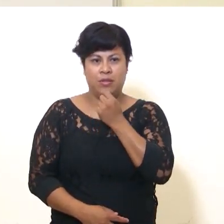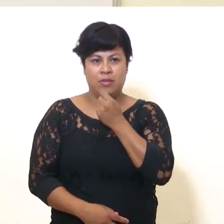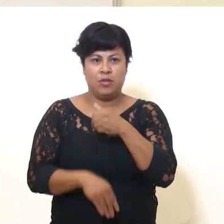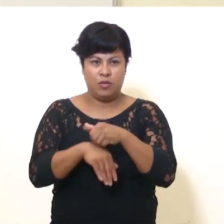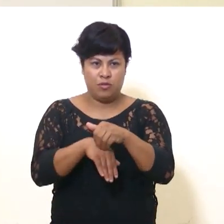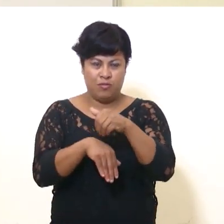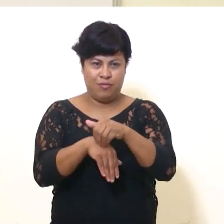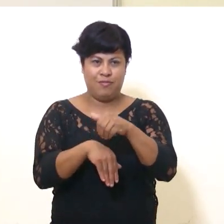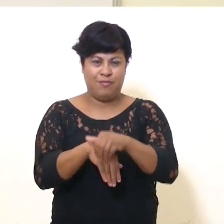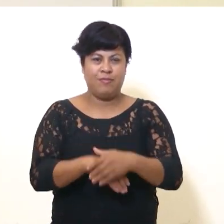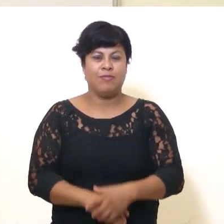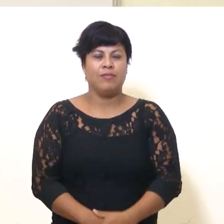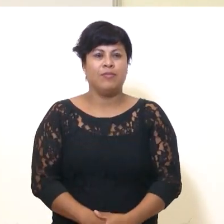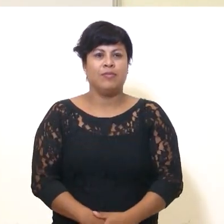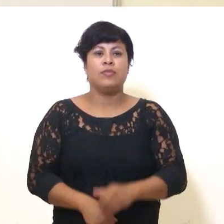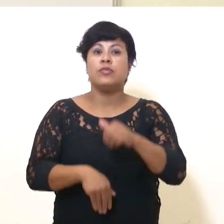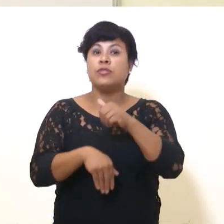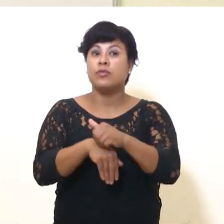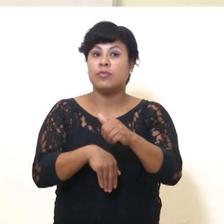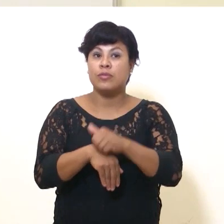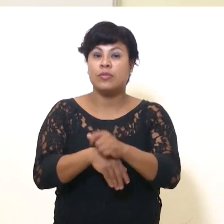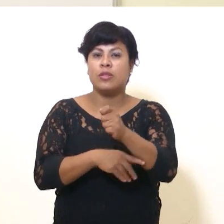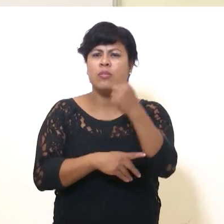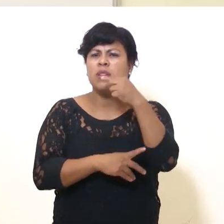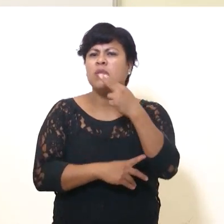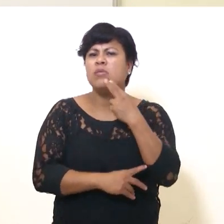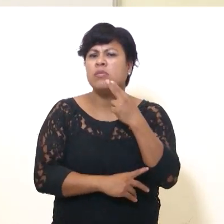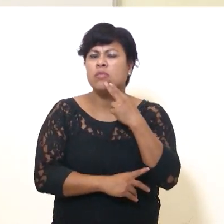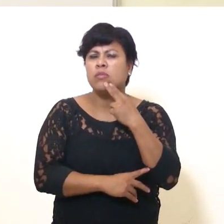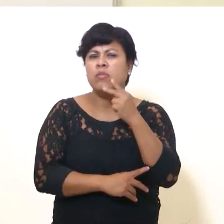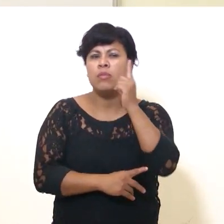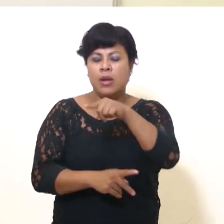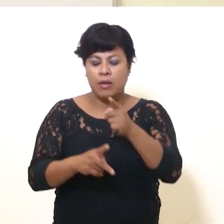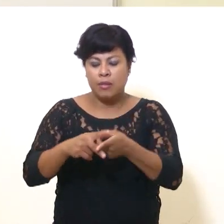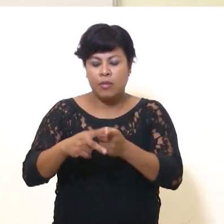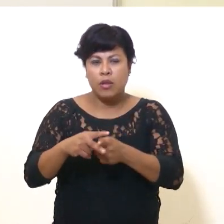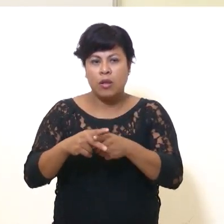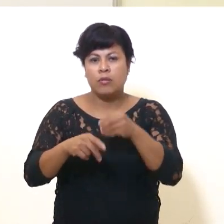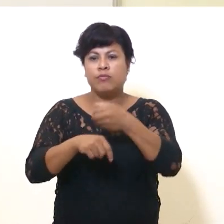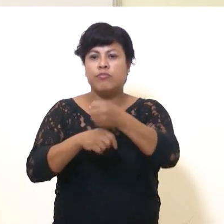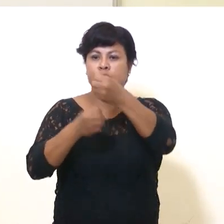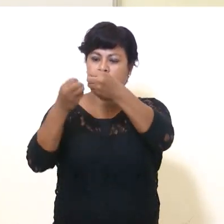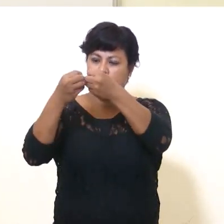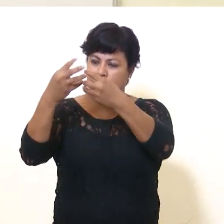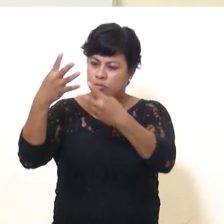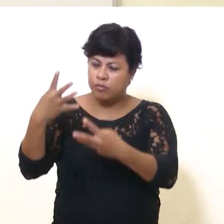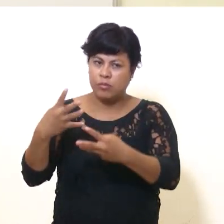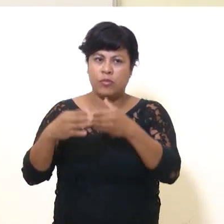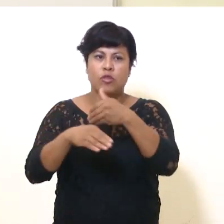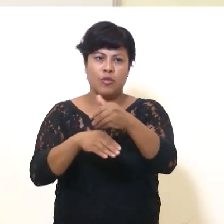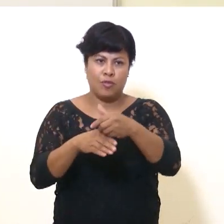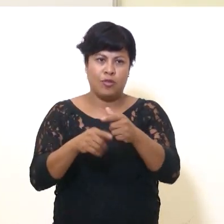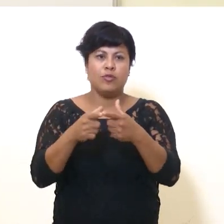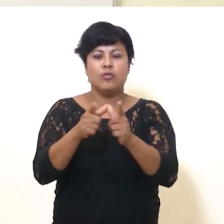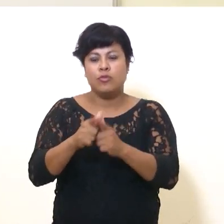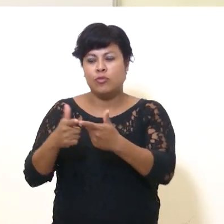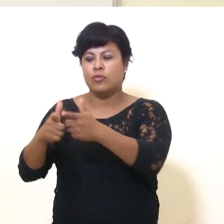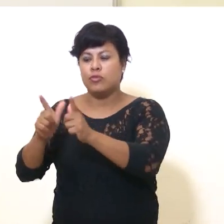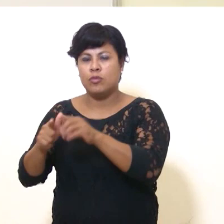a presentar a los números. Los números nos sirven, ¿para qué les dije? Para